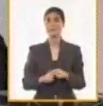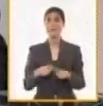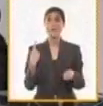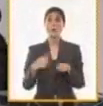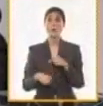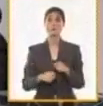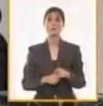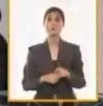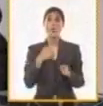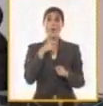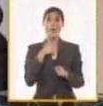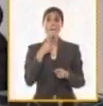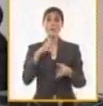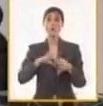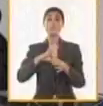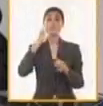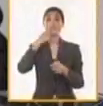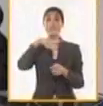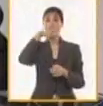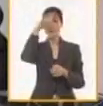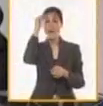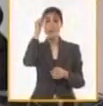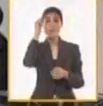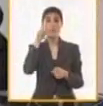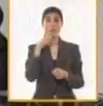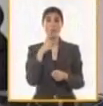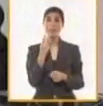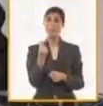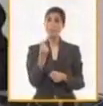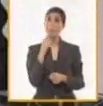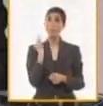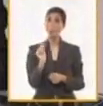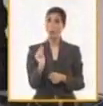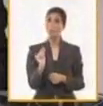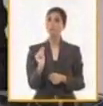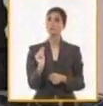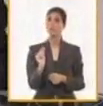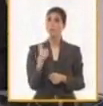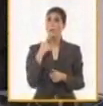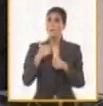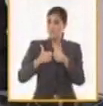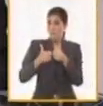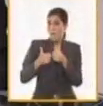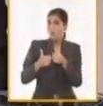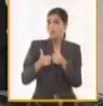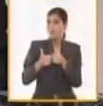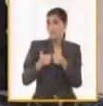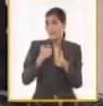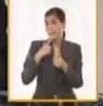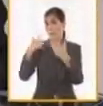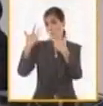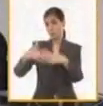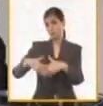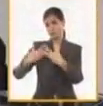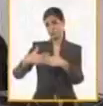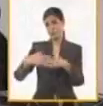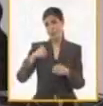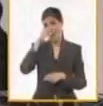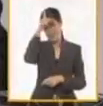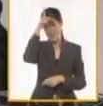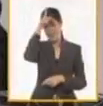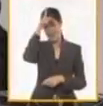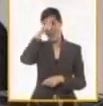suministro permanente de gas, muy económico desde Rusia, para una gran industria que tiene Alemania, que a su